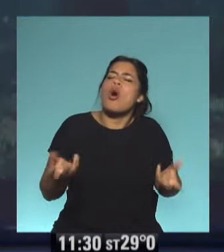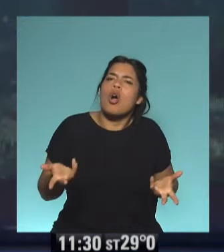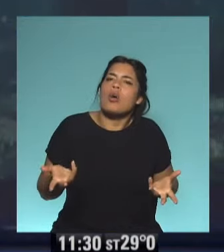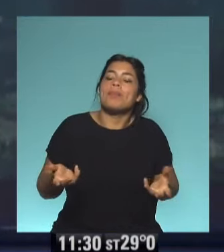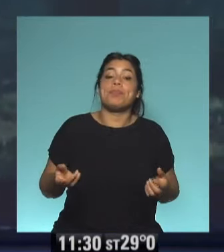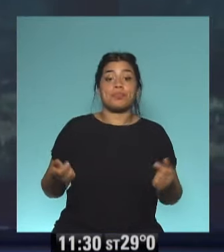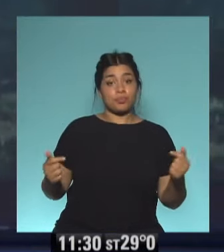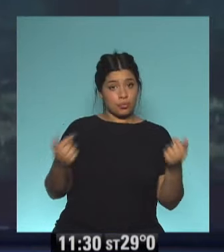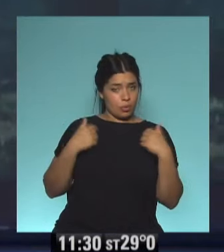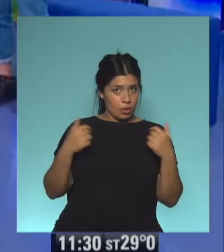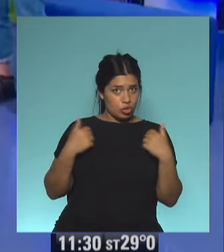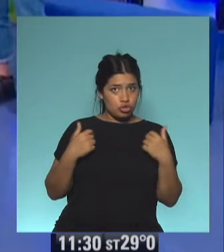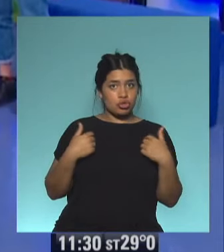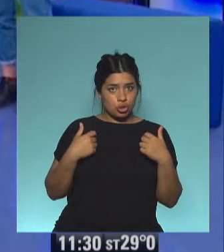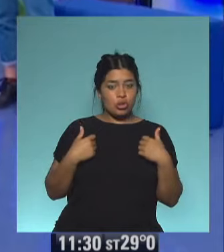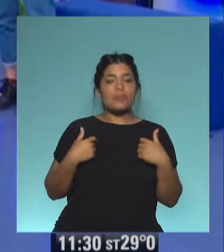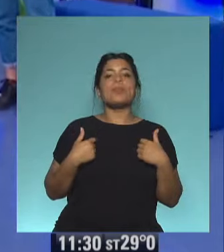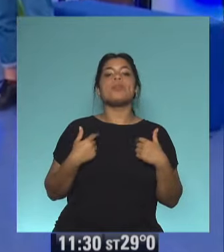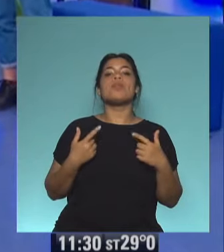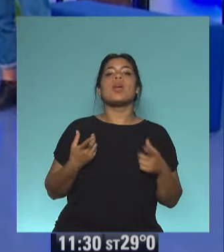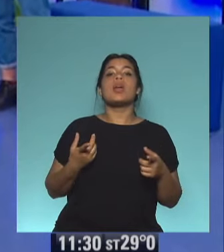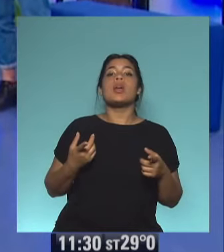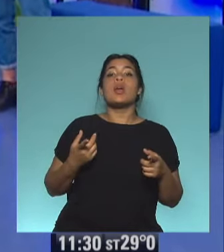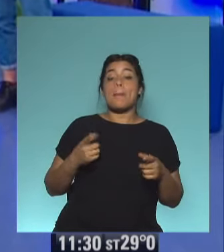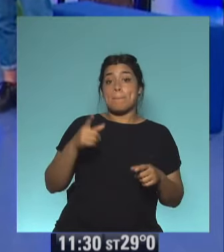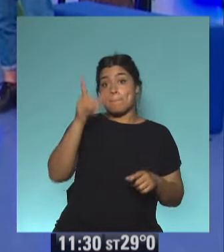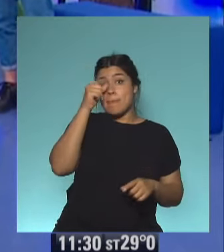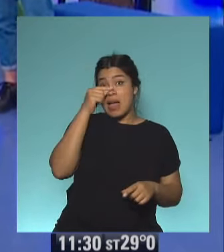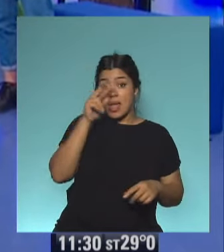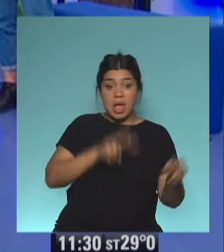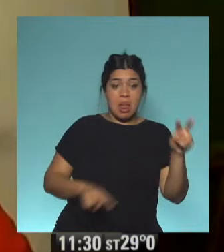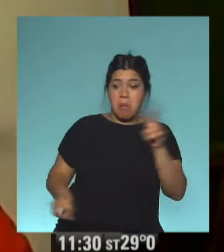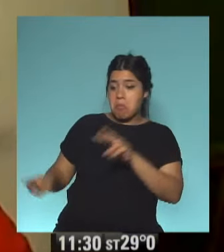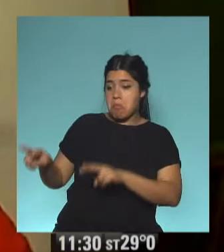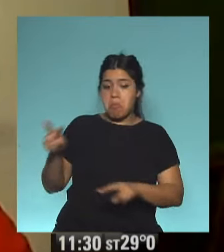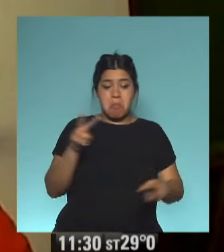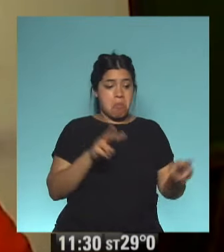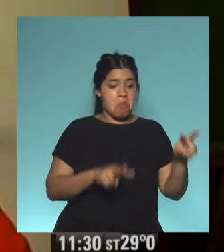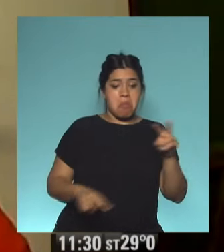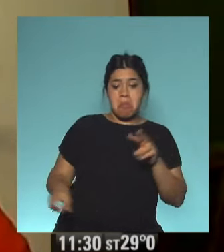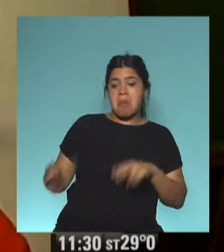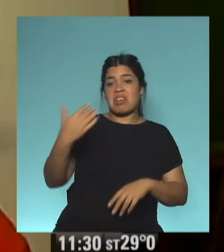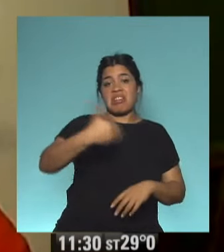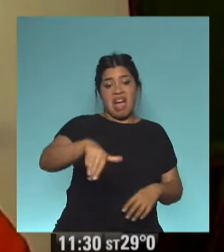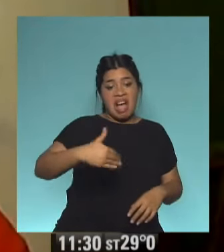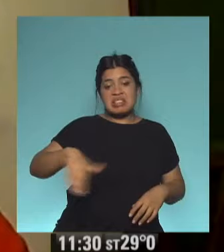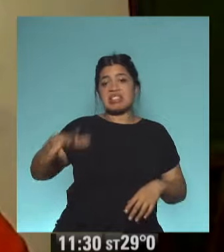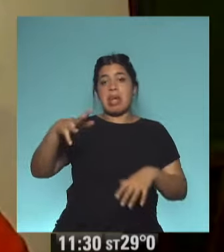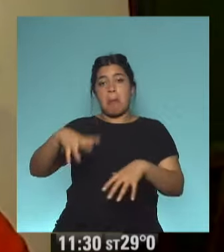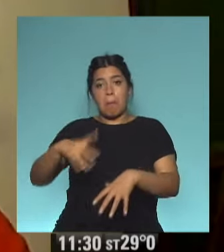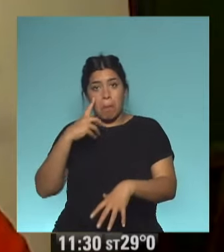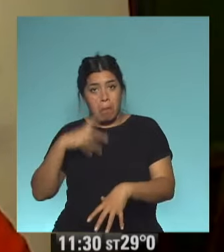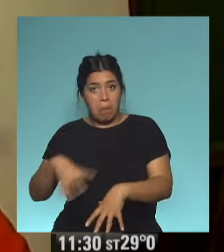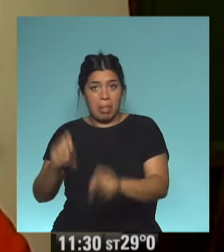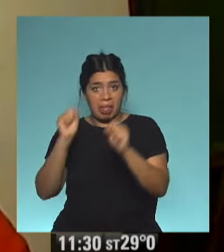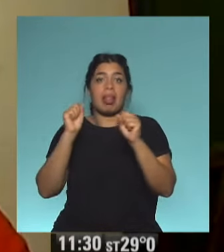Lo que hago es encontrar, voy buscando madera que encuentro en la calle o que le pido a